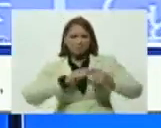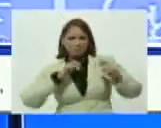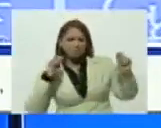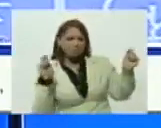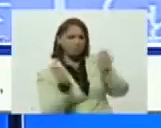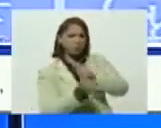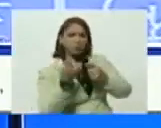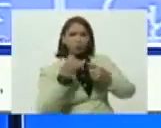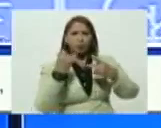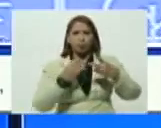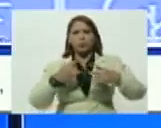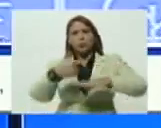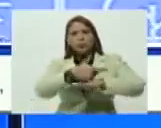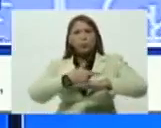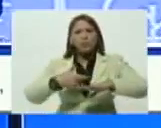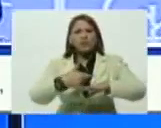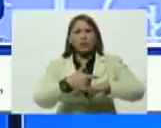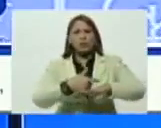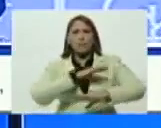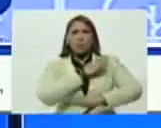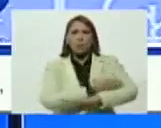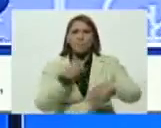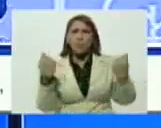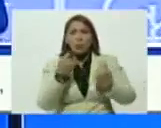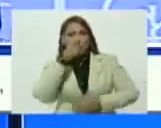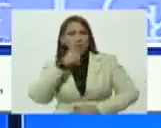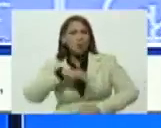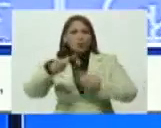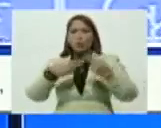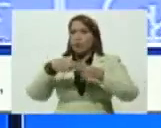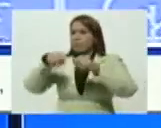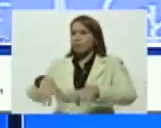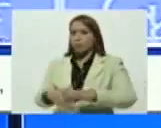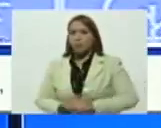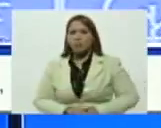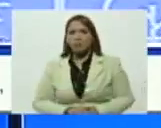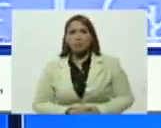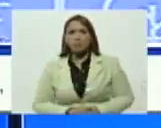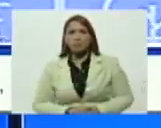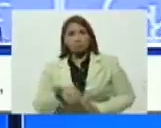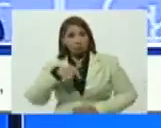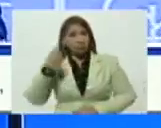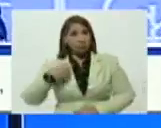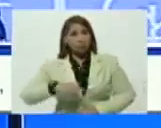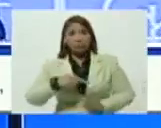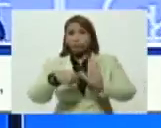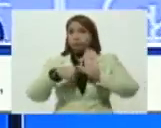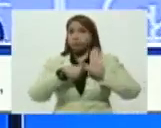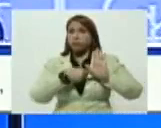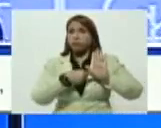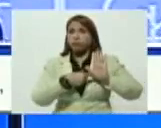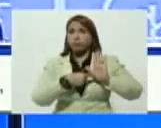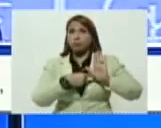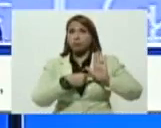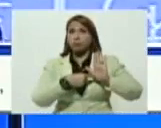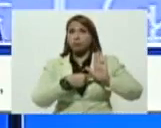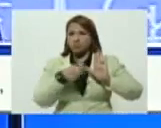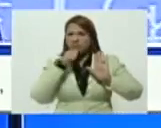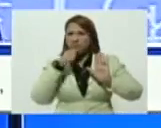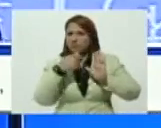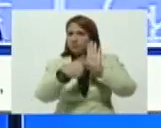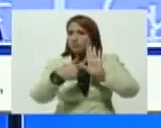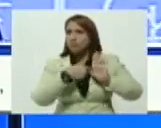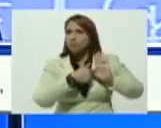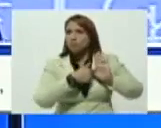de gobierno del poder popular, el pueblo jamás lo abandona. Y aquí tenemos un ejemplo. ¿Quieren que les muestre el